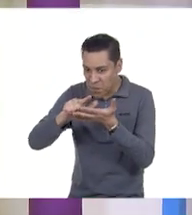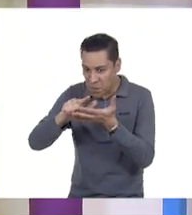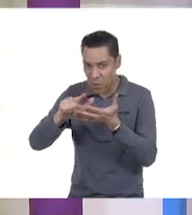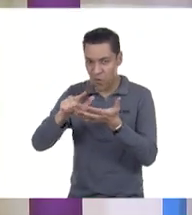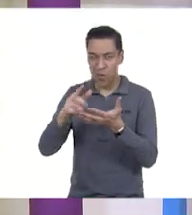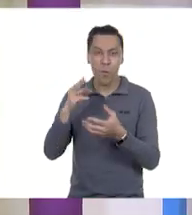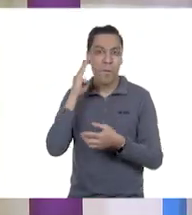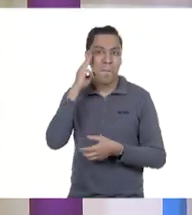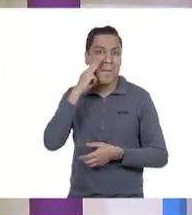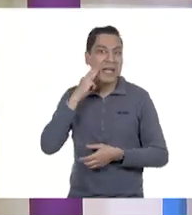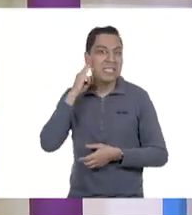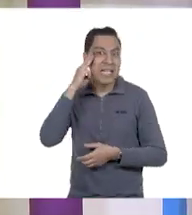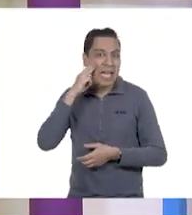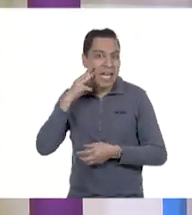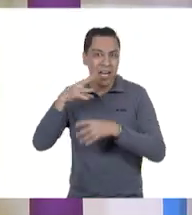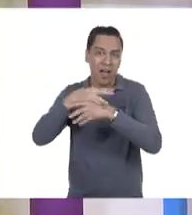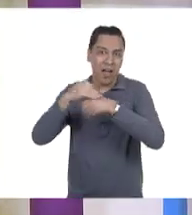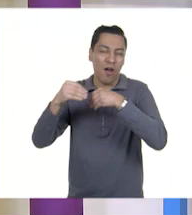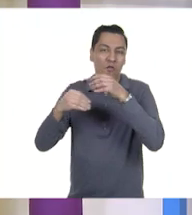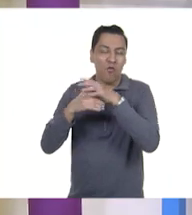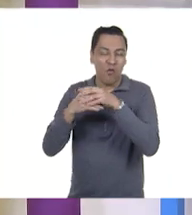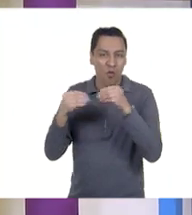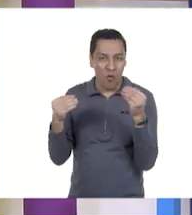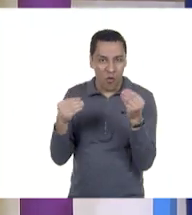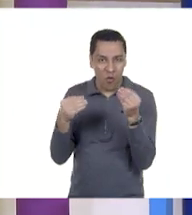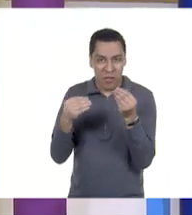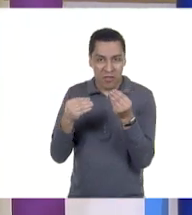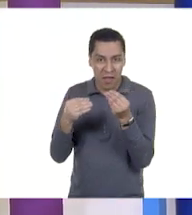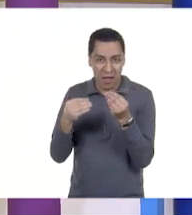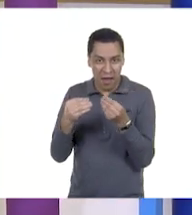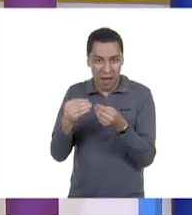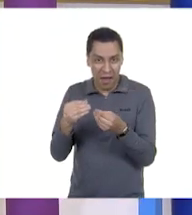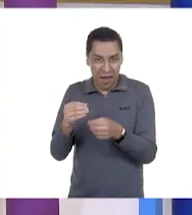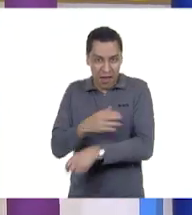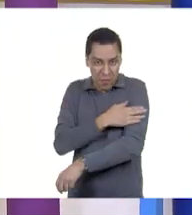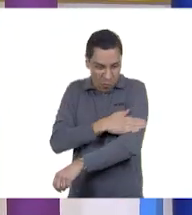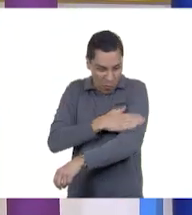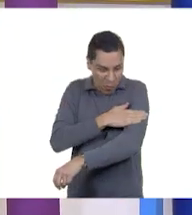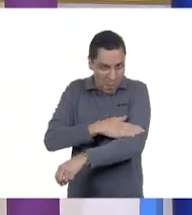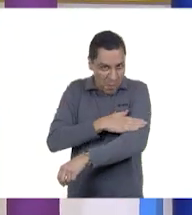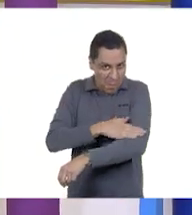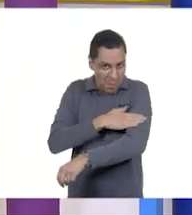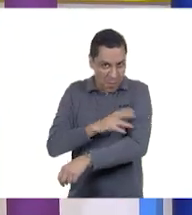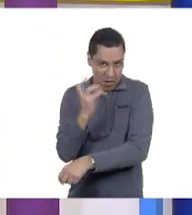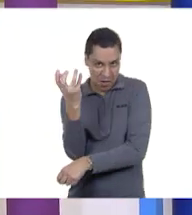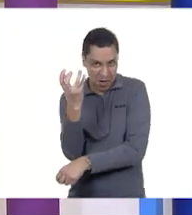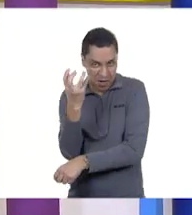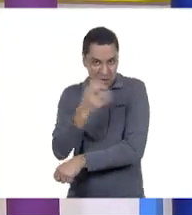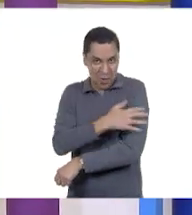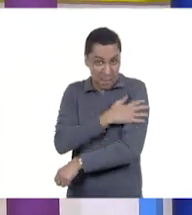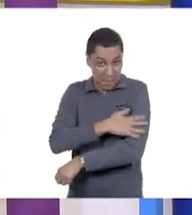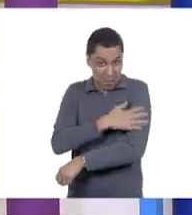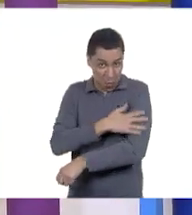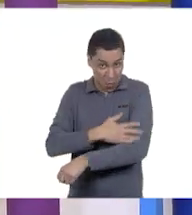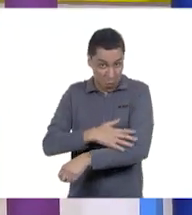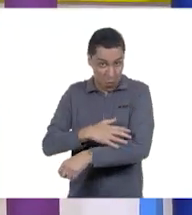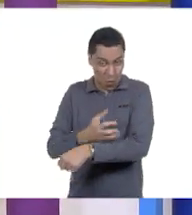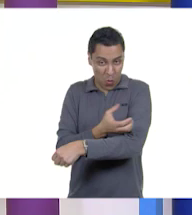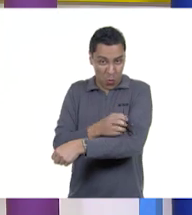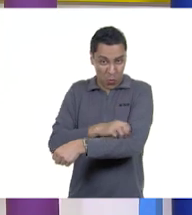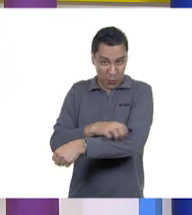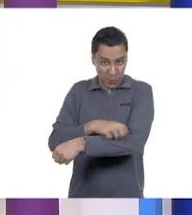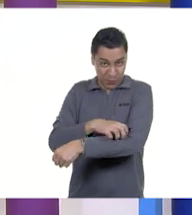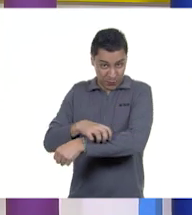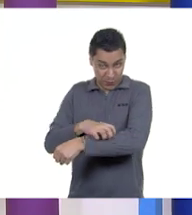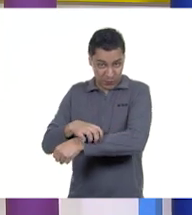una fruta o manzana en su camisa? la limpió en su camisa y después le dio una gran